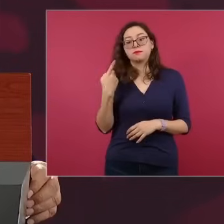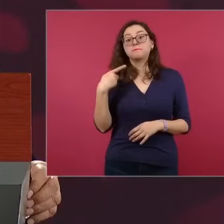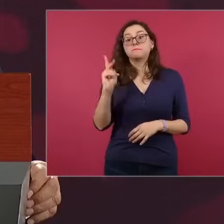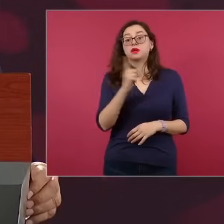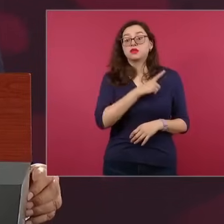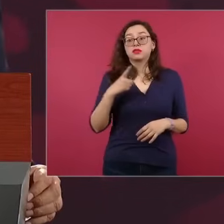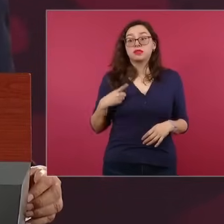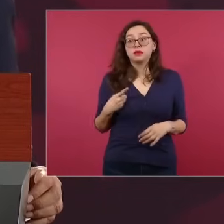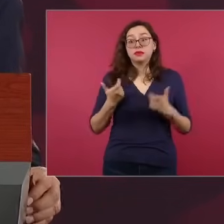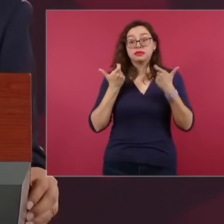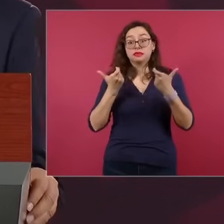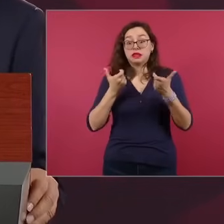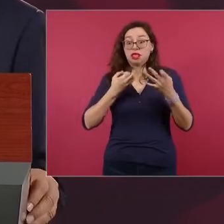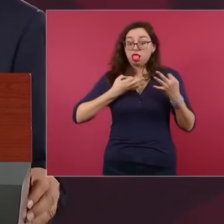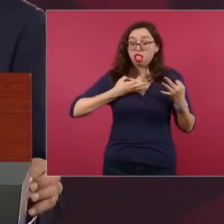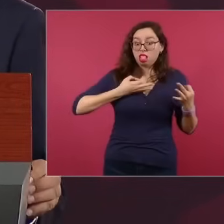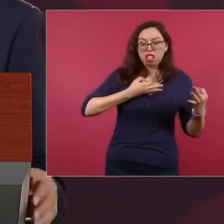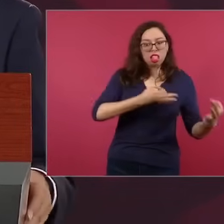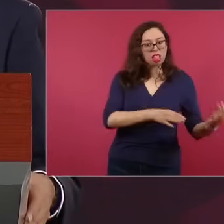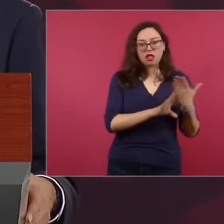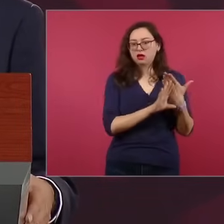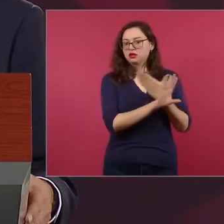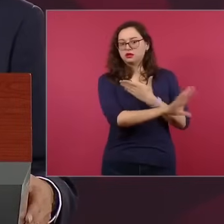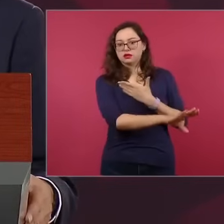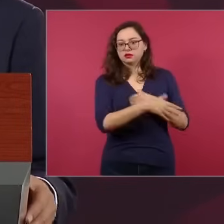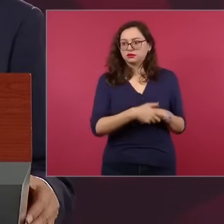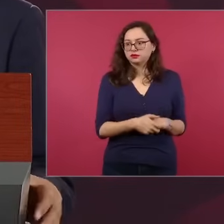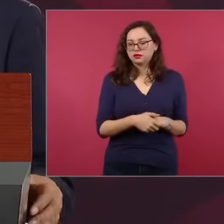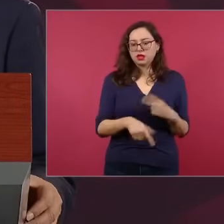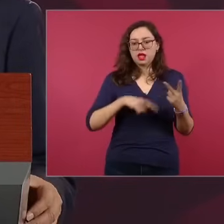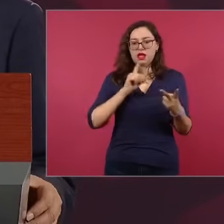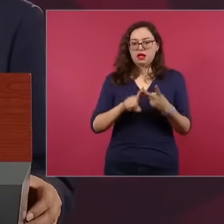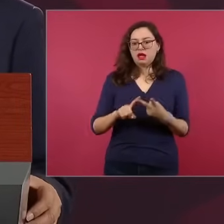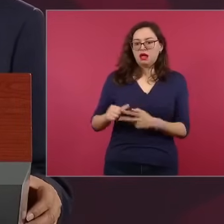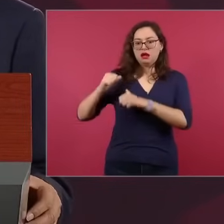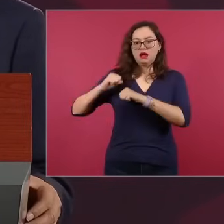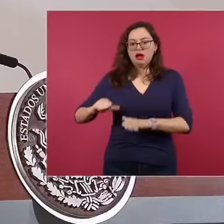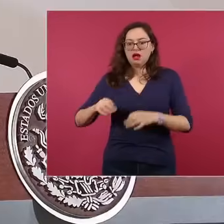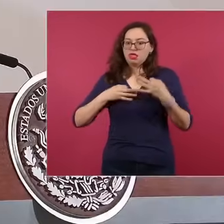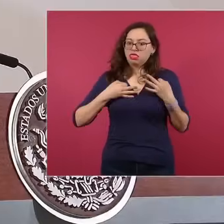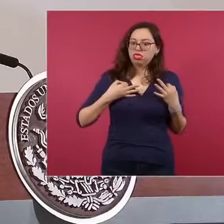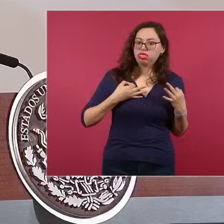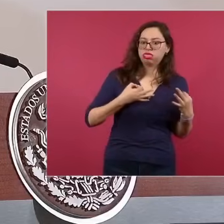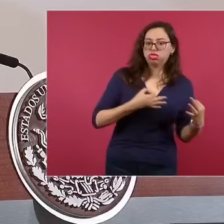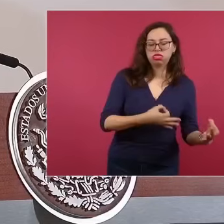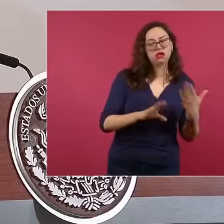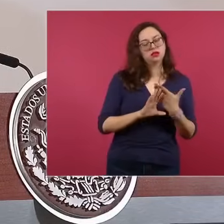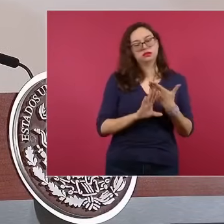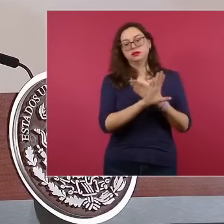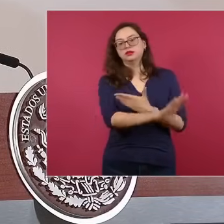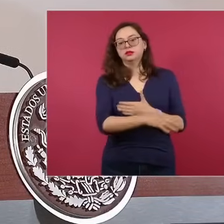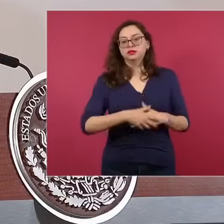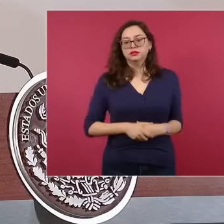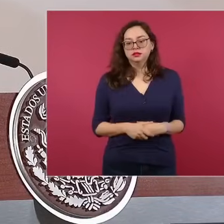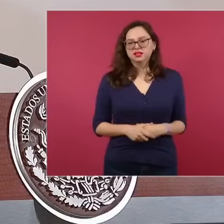resistan las tentaciones del poder por el poder. No es llegar a toda